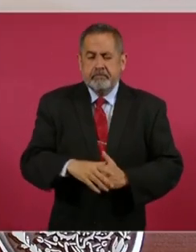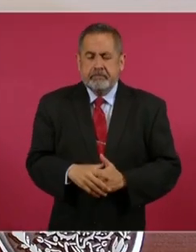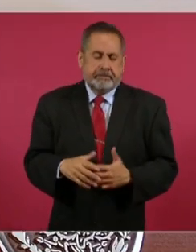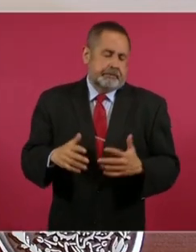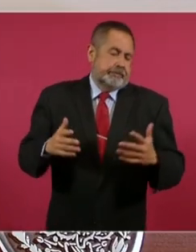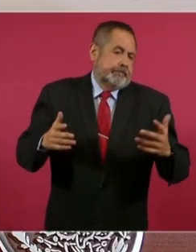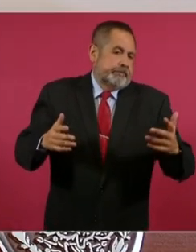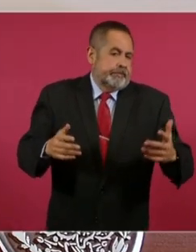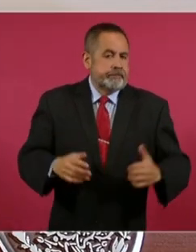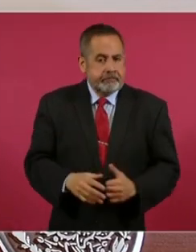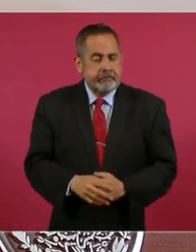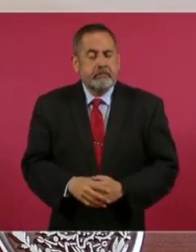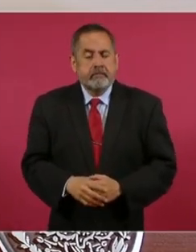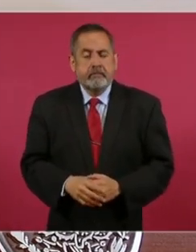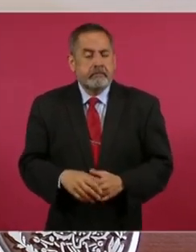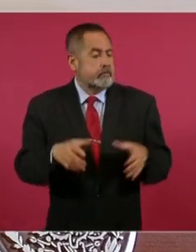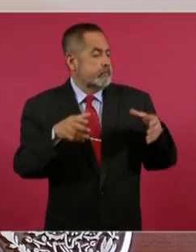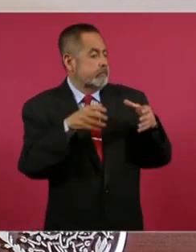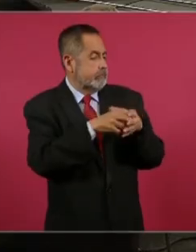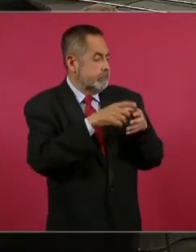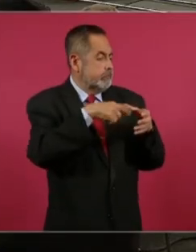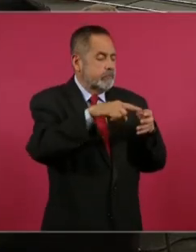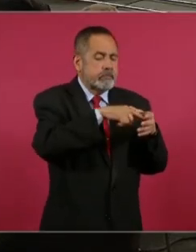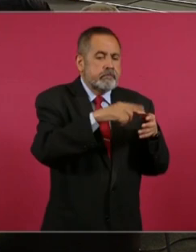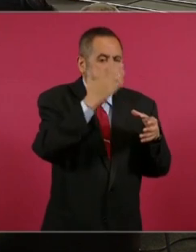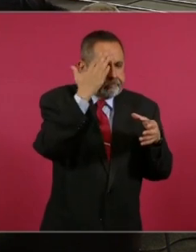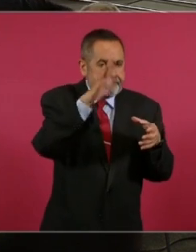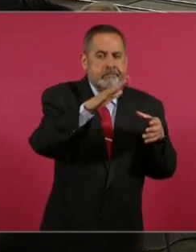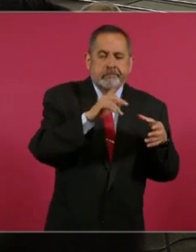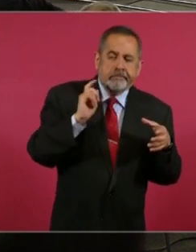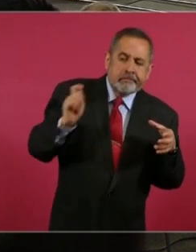Pero claro que el que no conoce de esto,